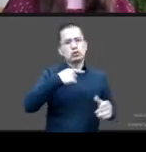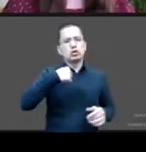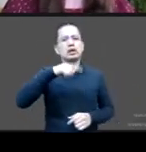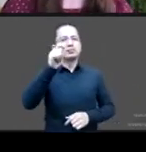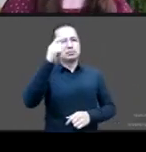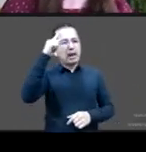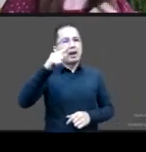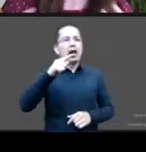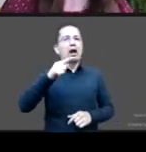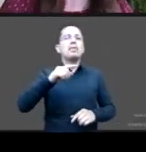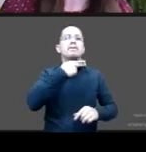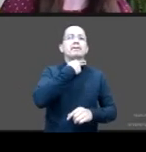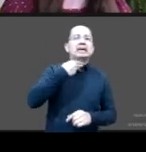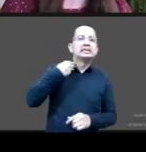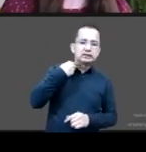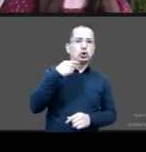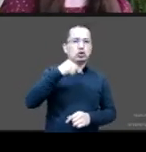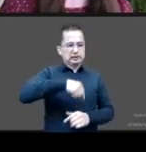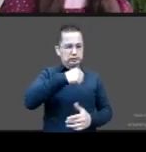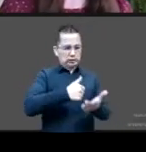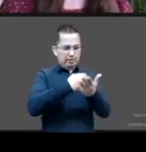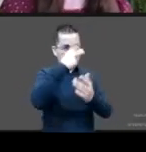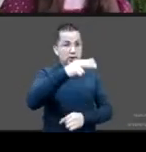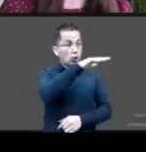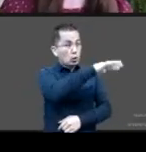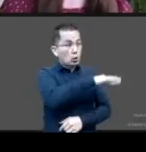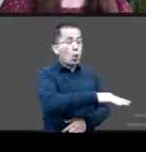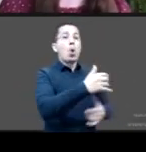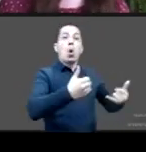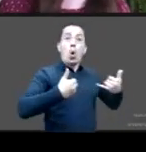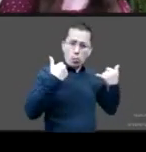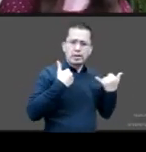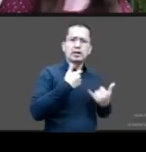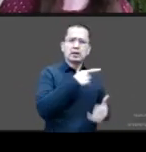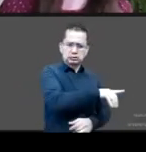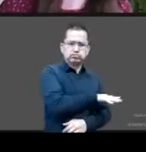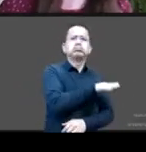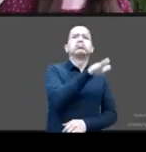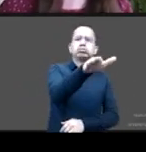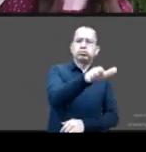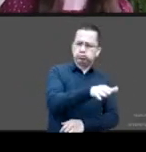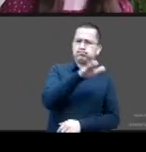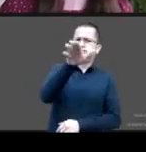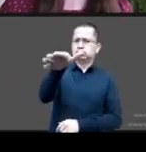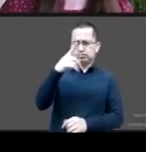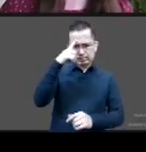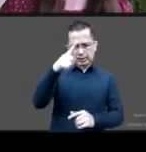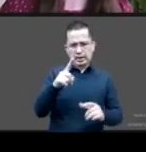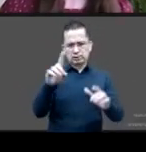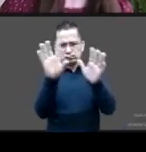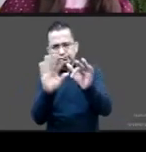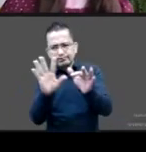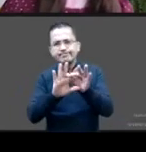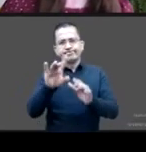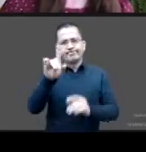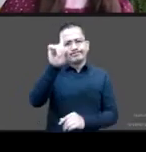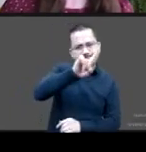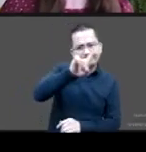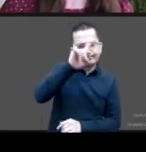ambientes y los jóvenes van a los mismos aportar sus conocimientos aportar un poco de servicio